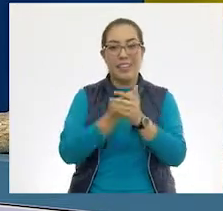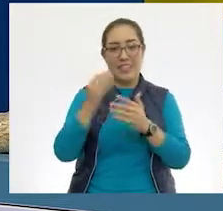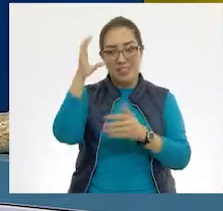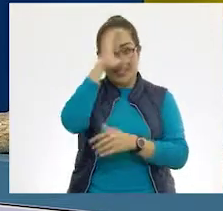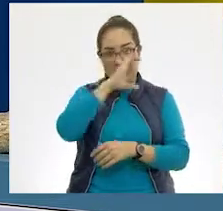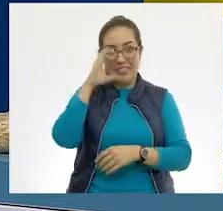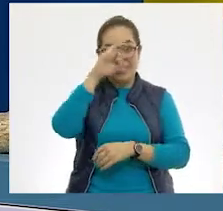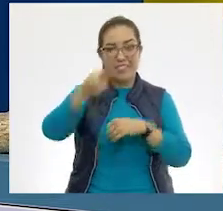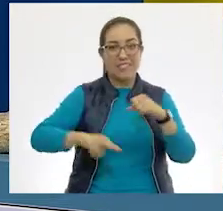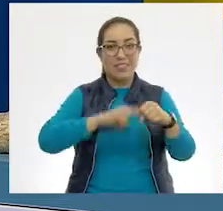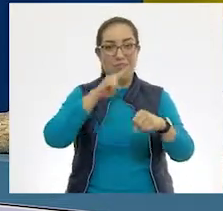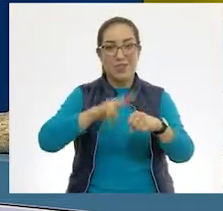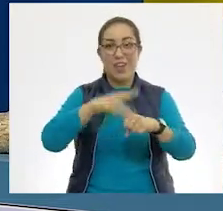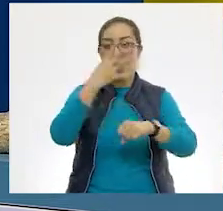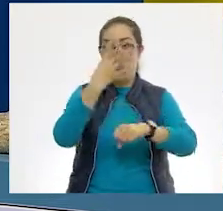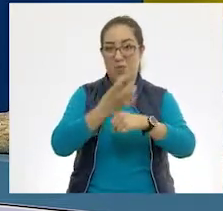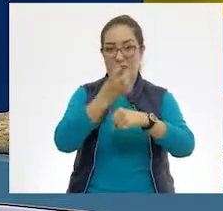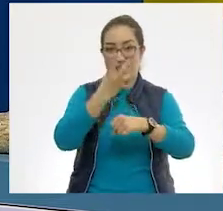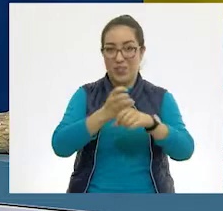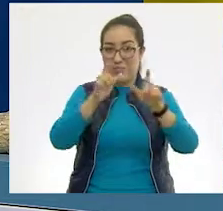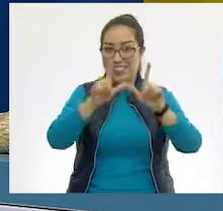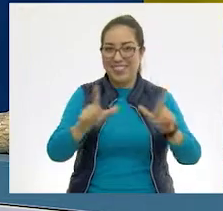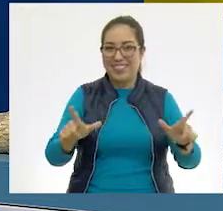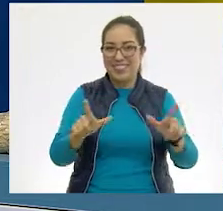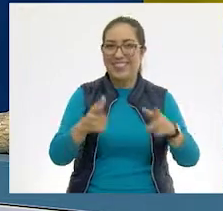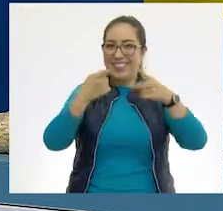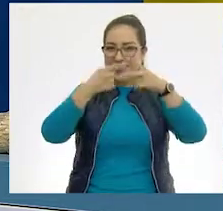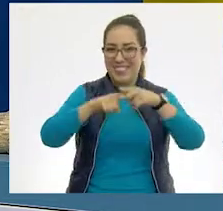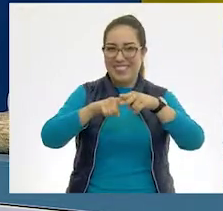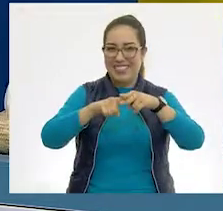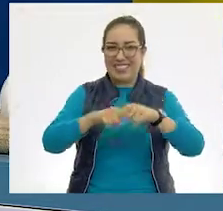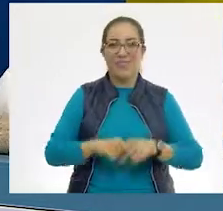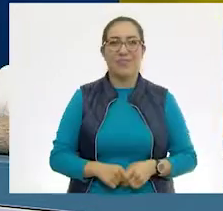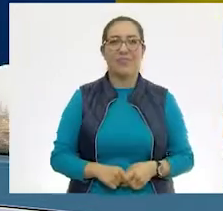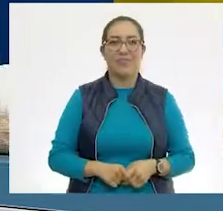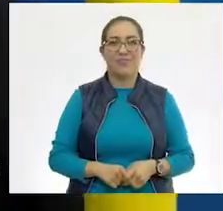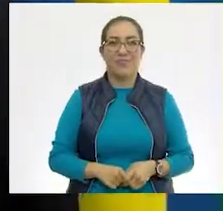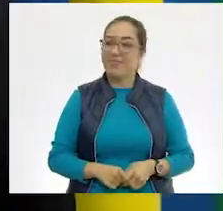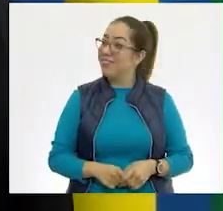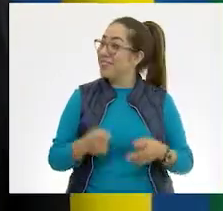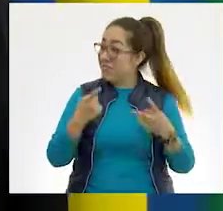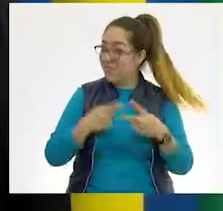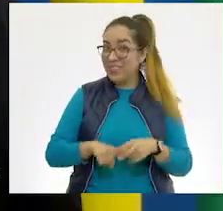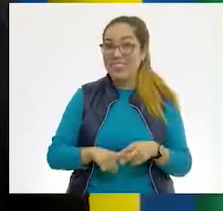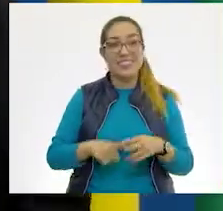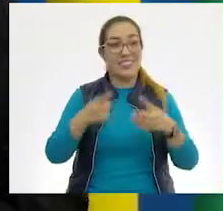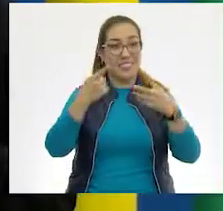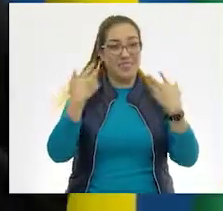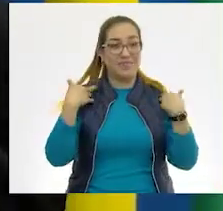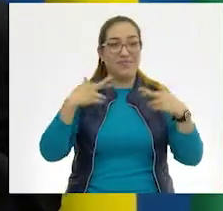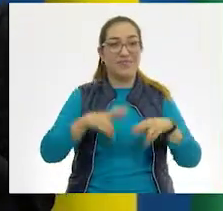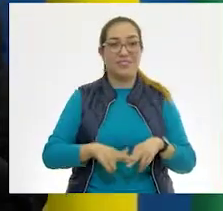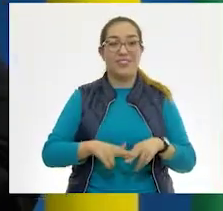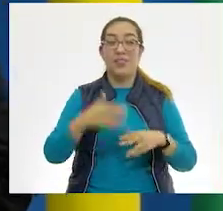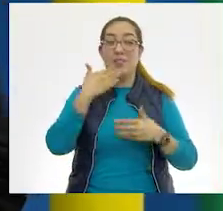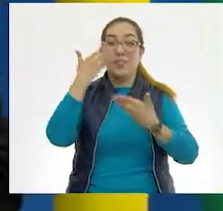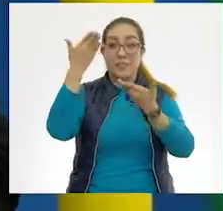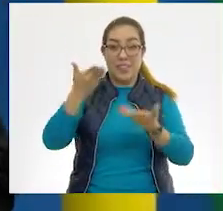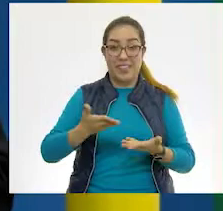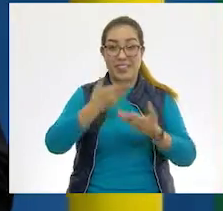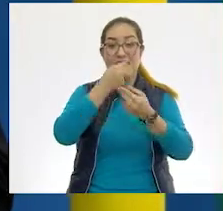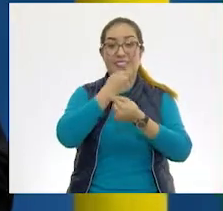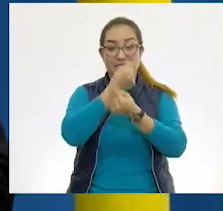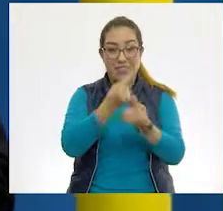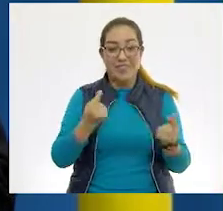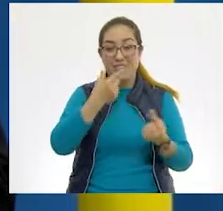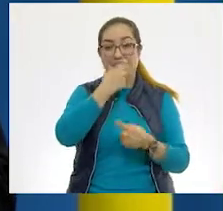de cuarto grado. ¿Están listos? Pues comenzamos. Comenzamos, maestro. Bienvenidos y bienvenidas